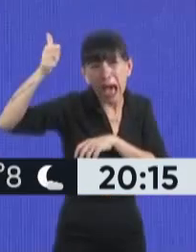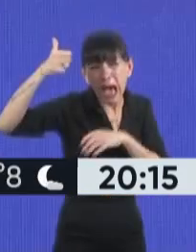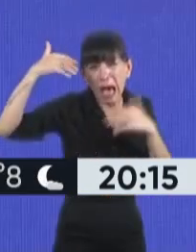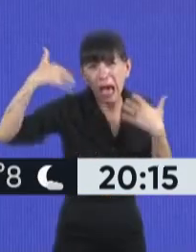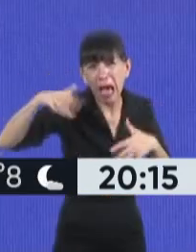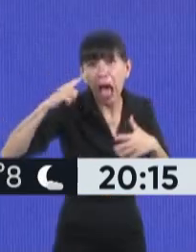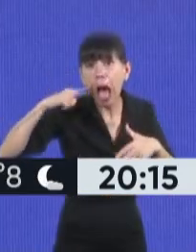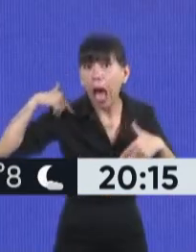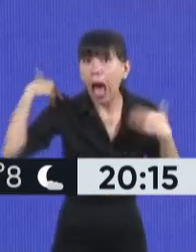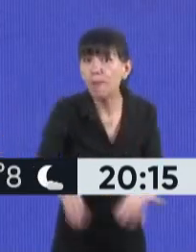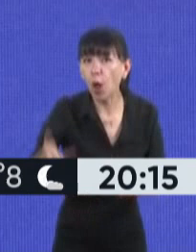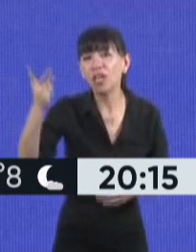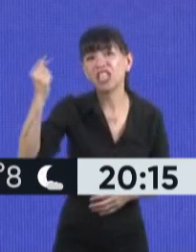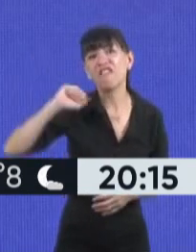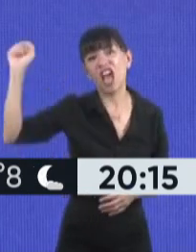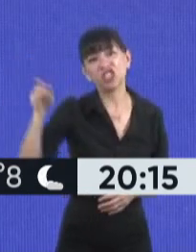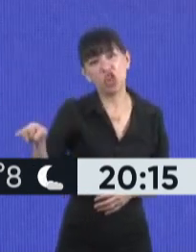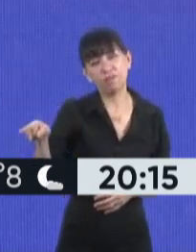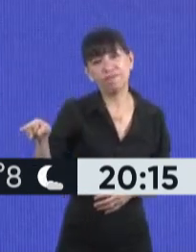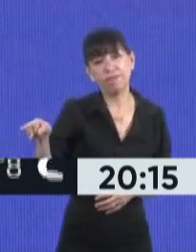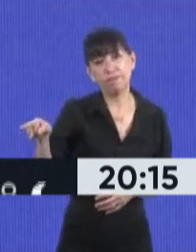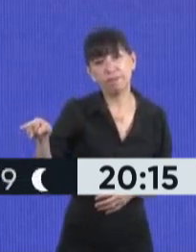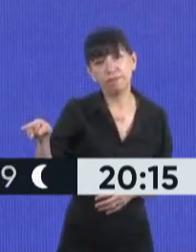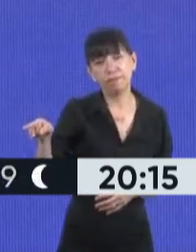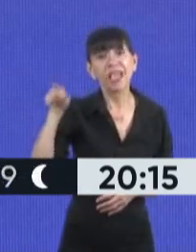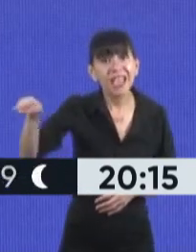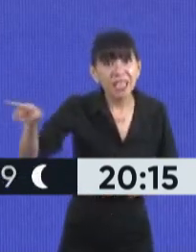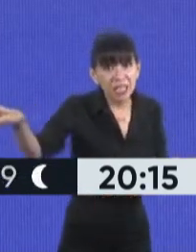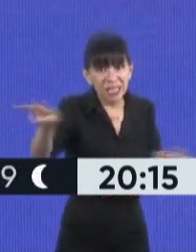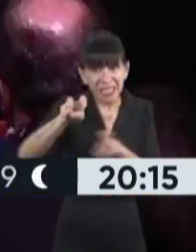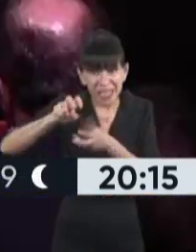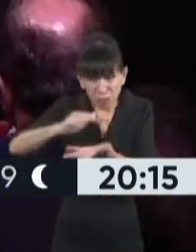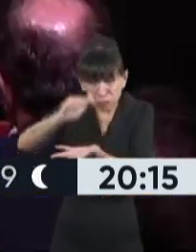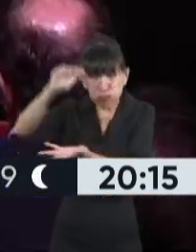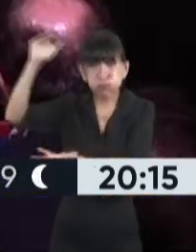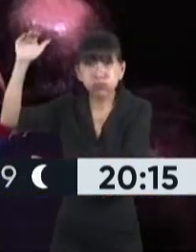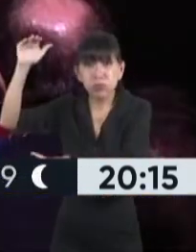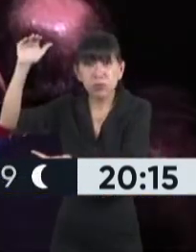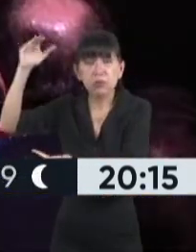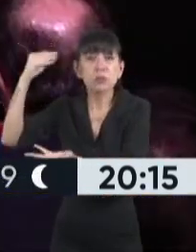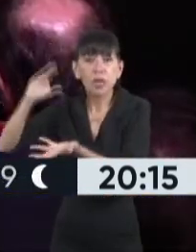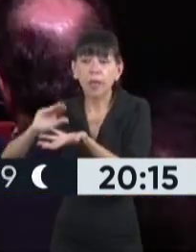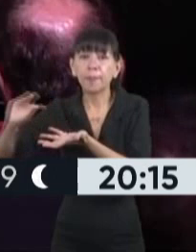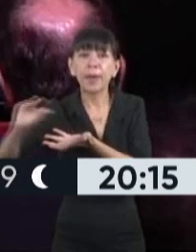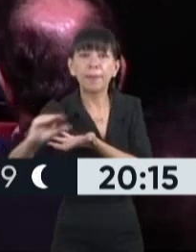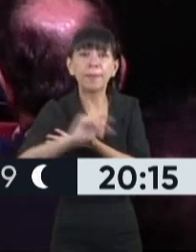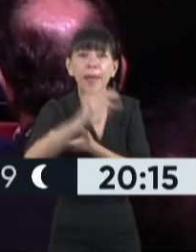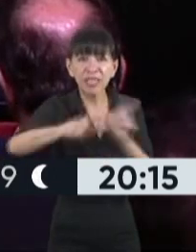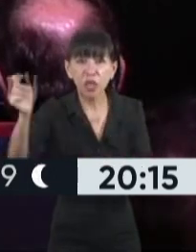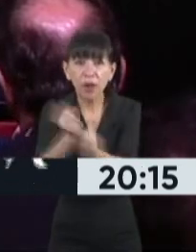inflacionario. Y esas ganancias no las redistribuyeron con los trabajadores como debieron haberlo hecho,